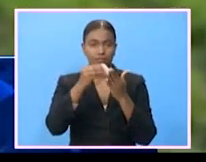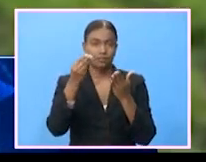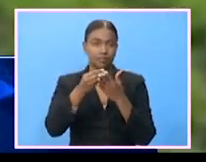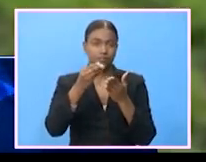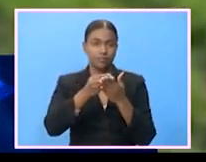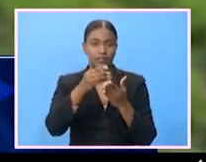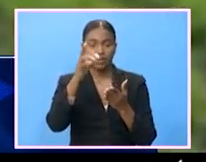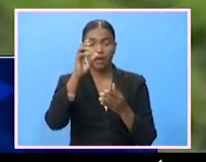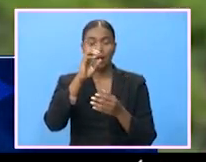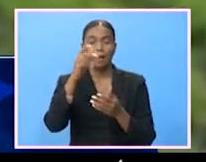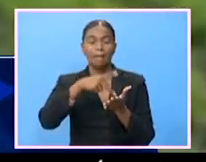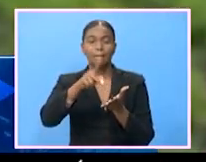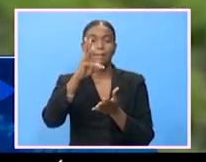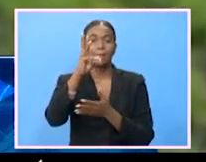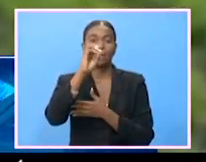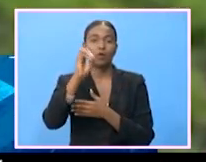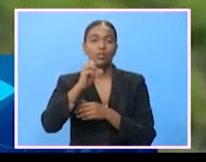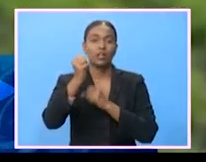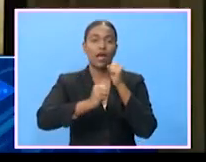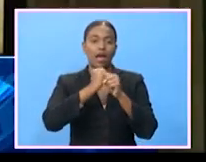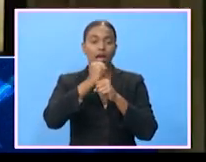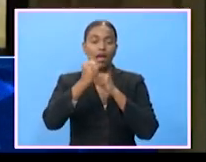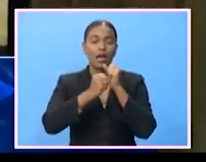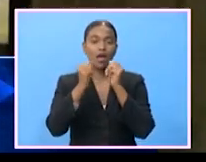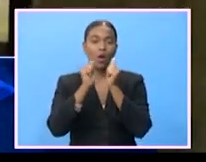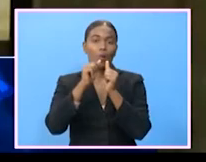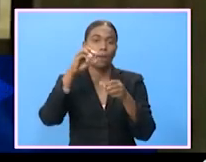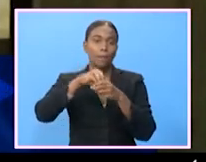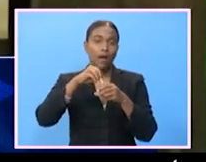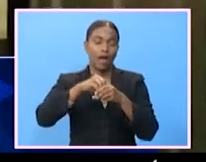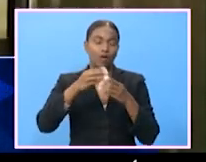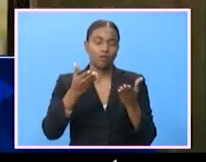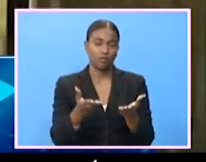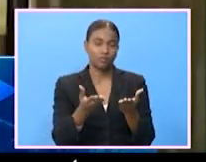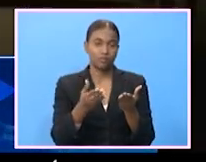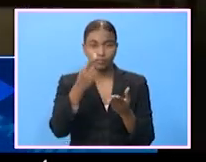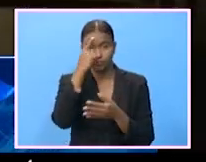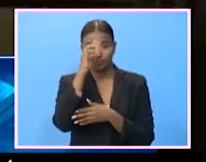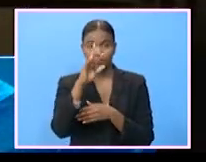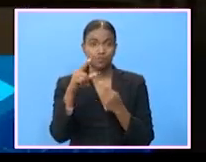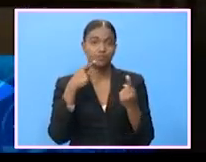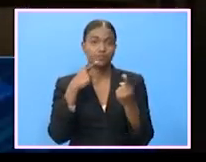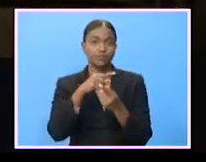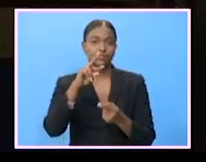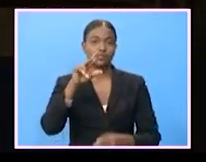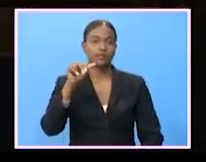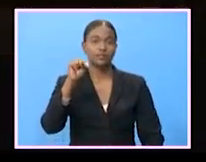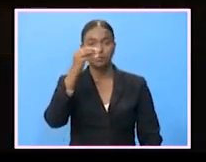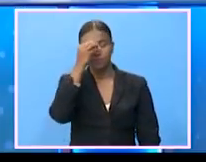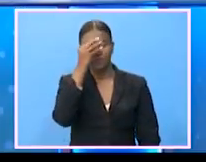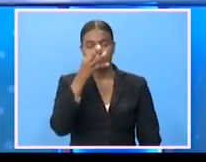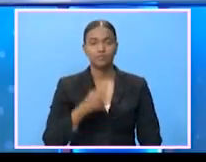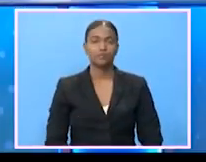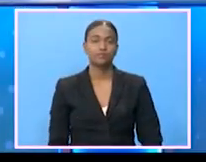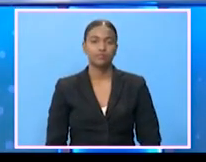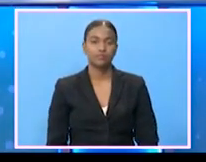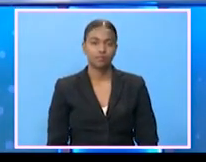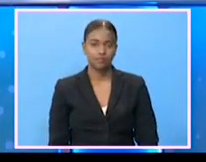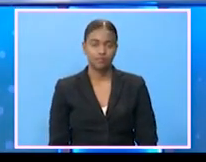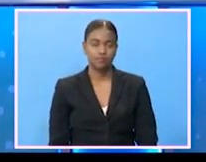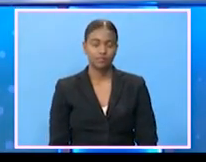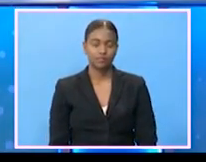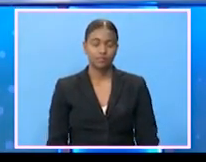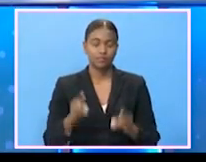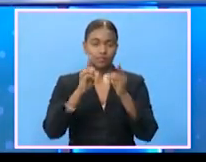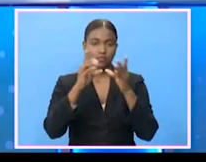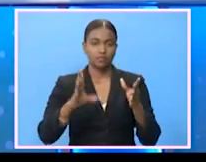a una tasa de 6% anual a través del Banco Agrícola. Para 4RD Noticias, Ramón Santana Álvarez. Señores,